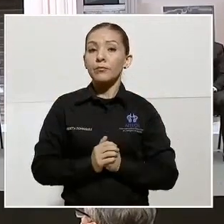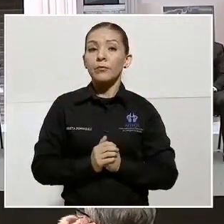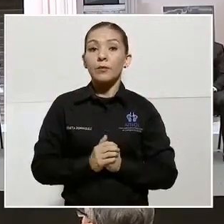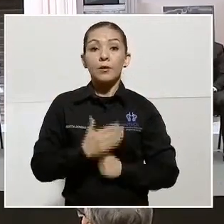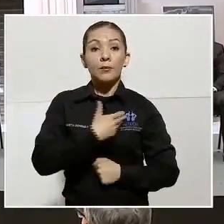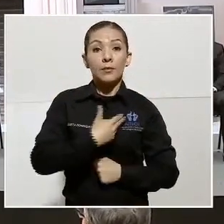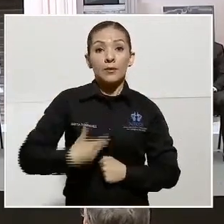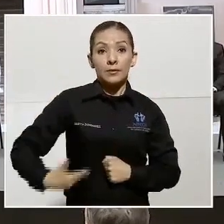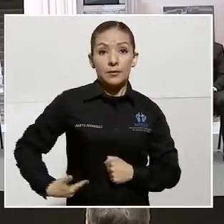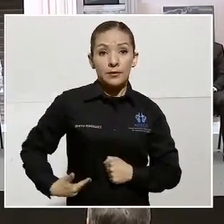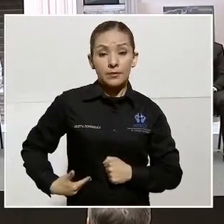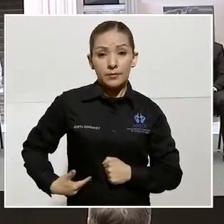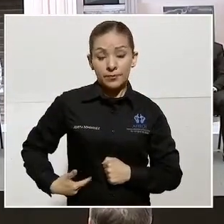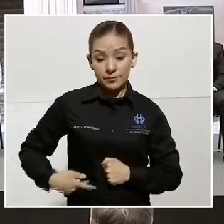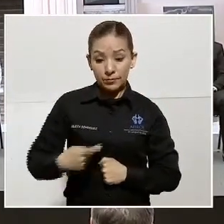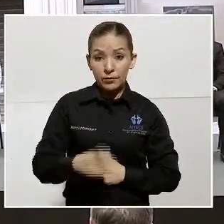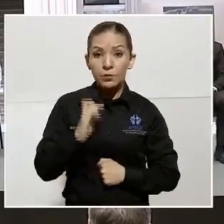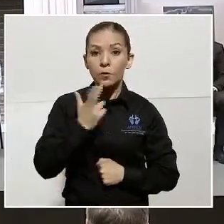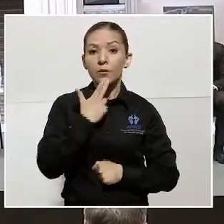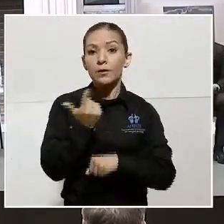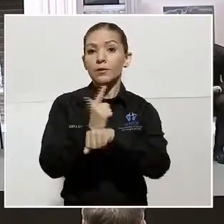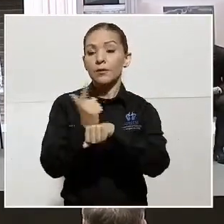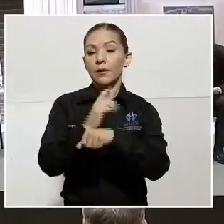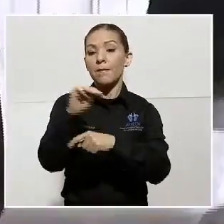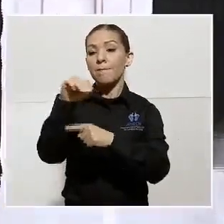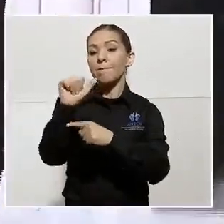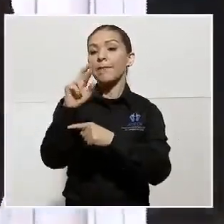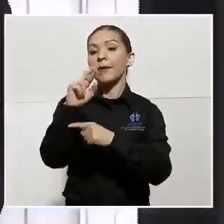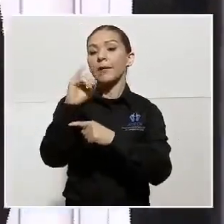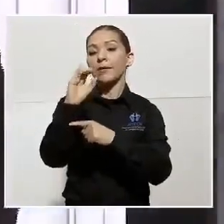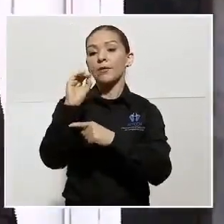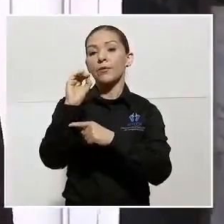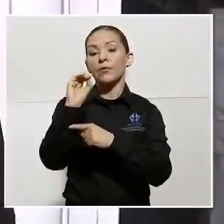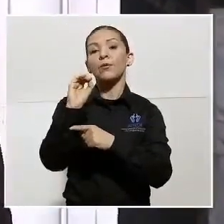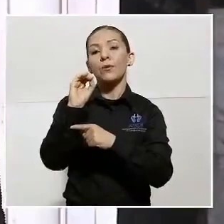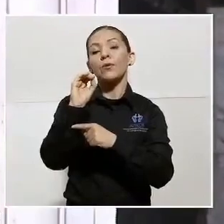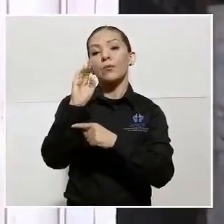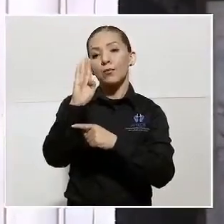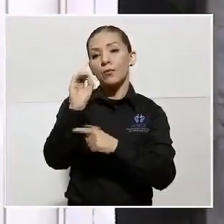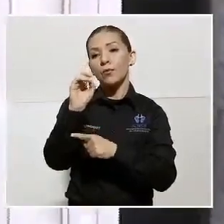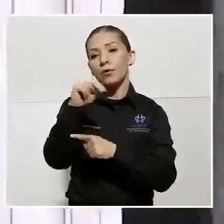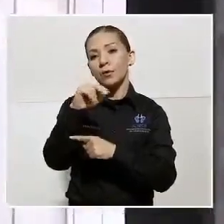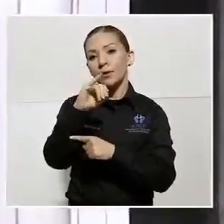Presidente Municipal de Chihuahua, el licenciado Marco Antonio Bonilla Mendoza.